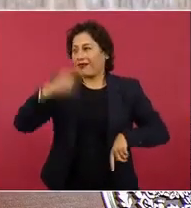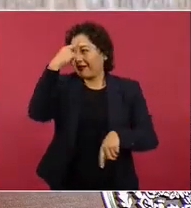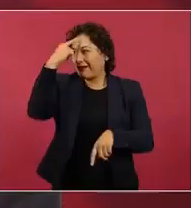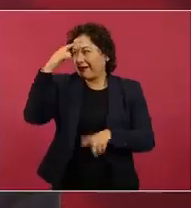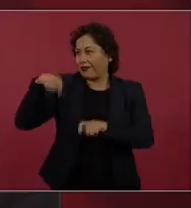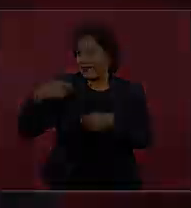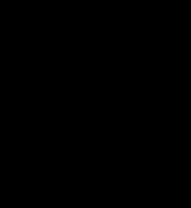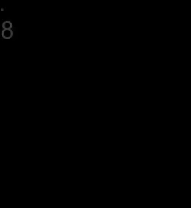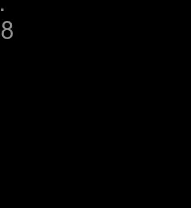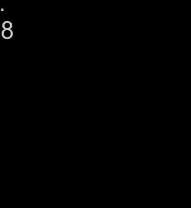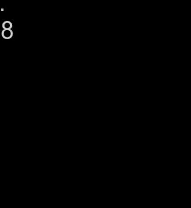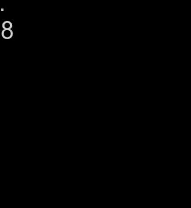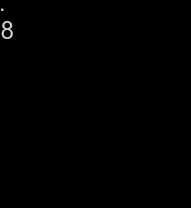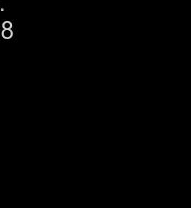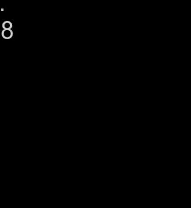desesperados, o sea.